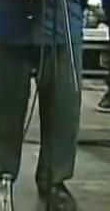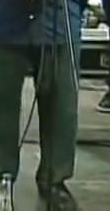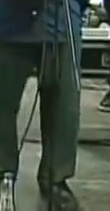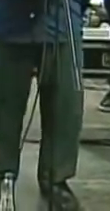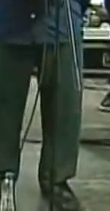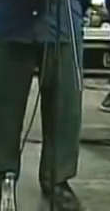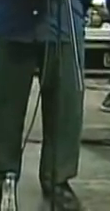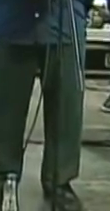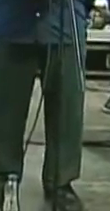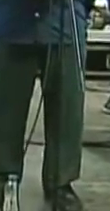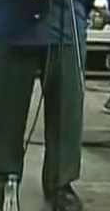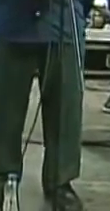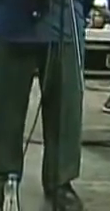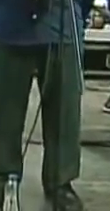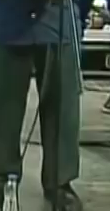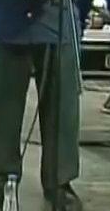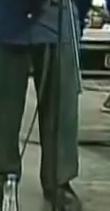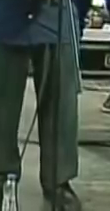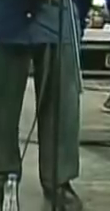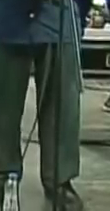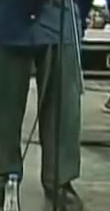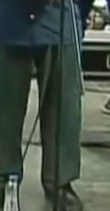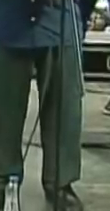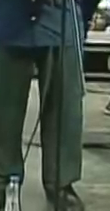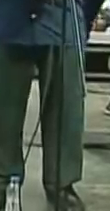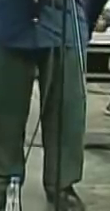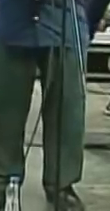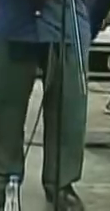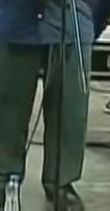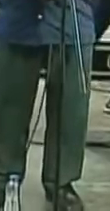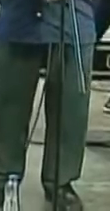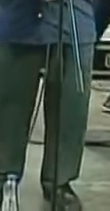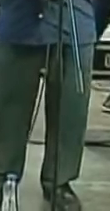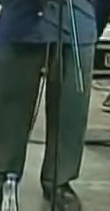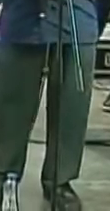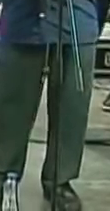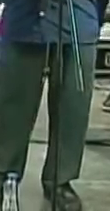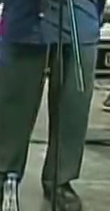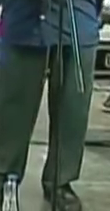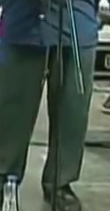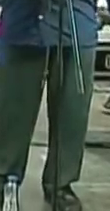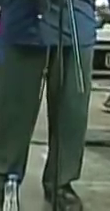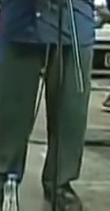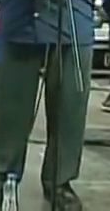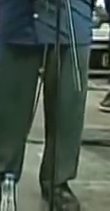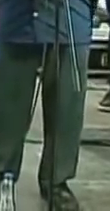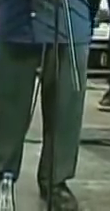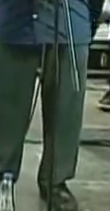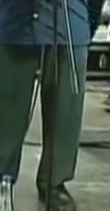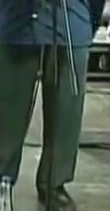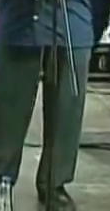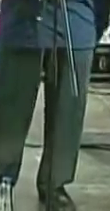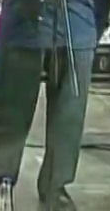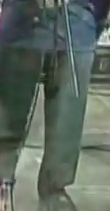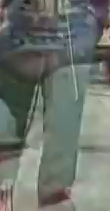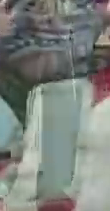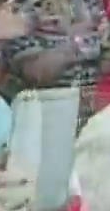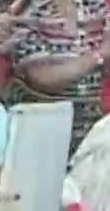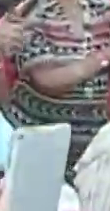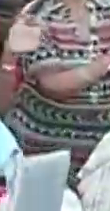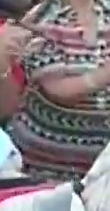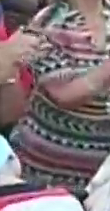Pueblo, lo que yo quiero es desearle a mi pueblo que reciba un año feliz,